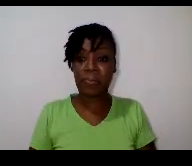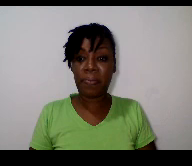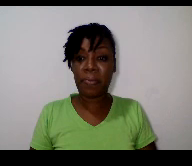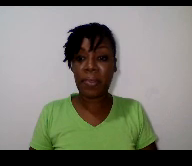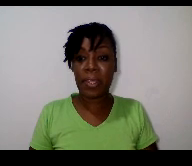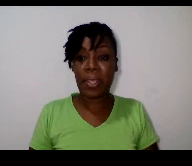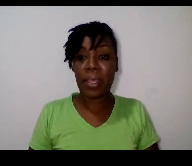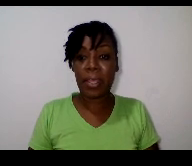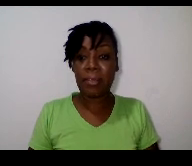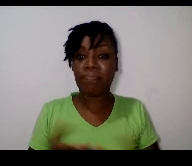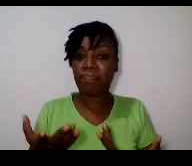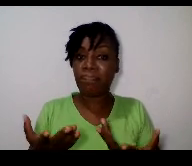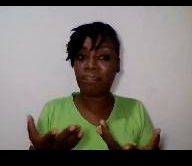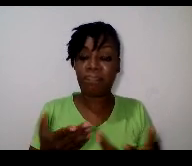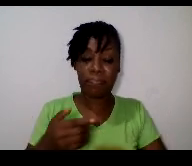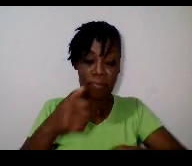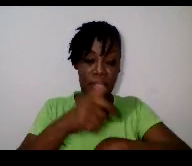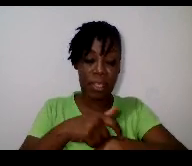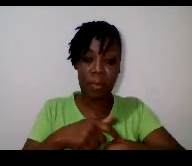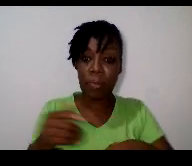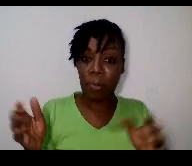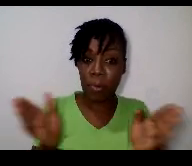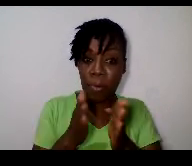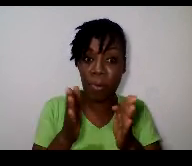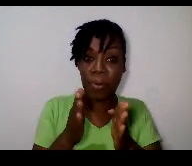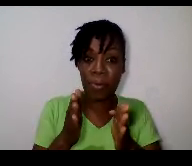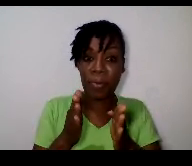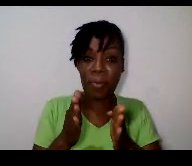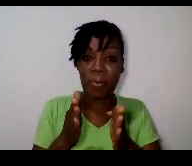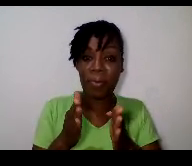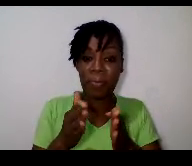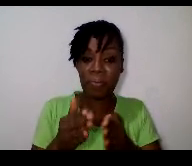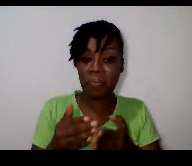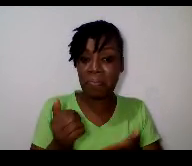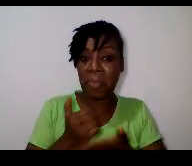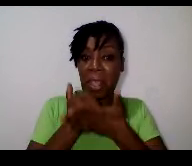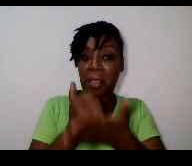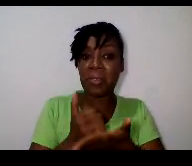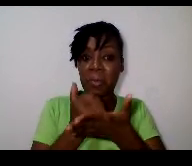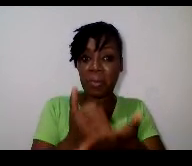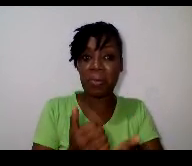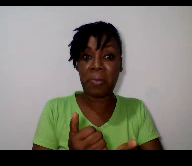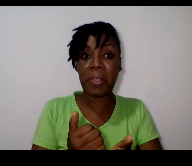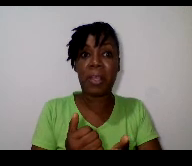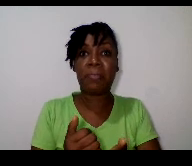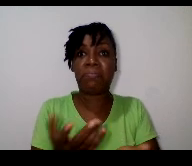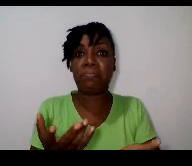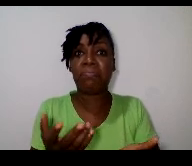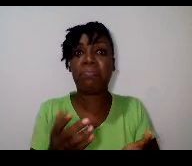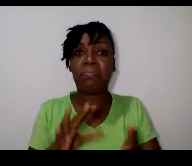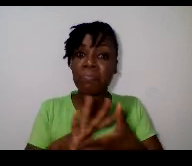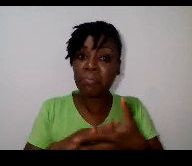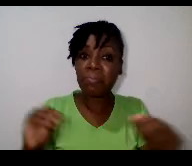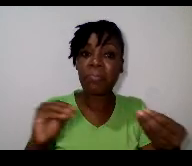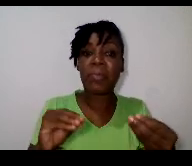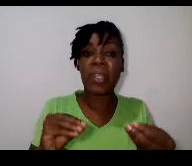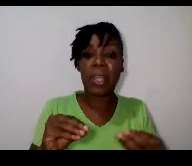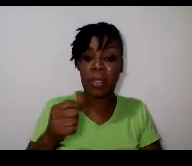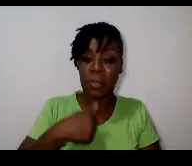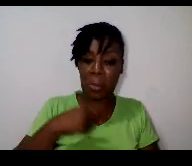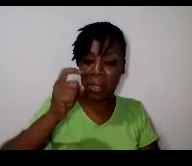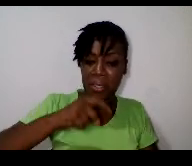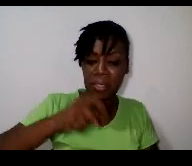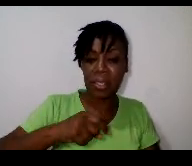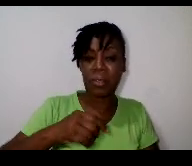corto plazo, me ayuda, me soluciona. Necesito que el niño se entretenga, se lo doy. Necesito que el niño espere, se lo